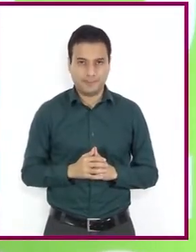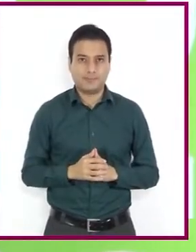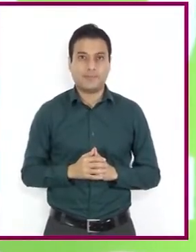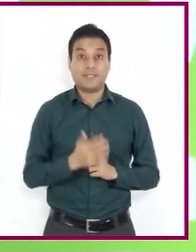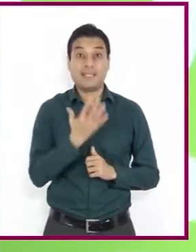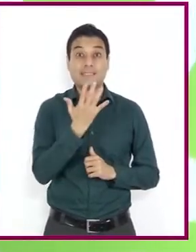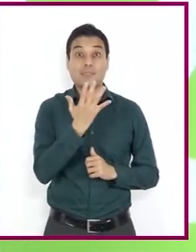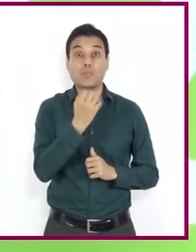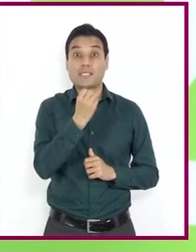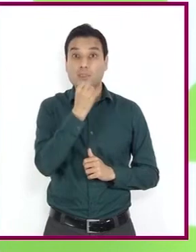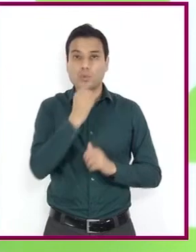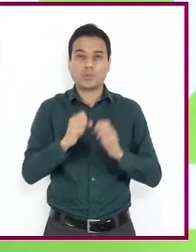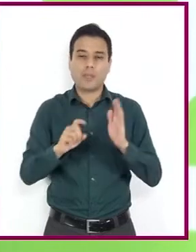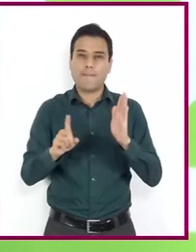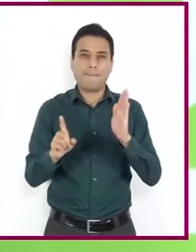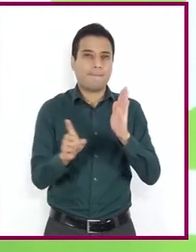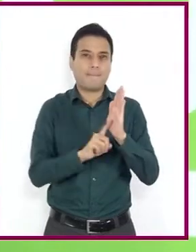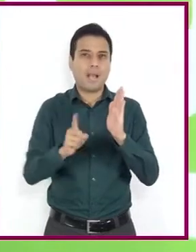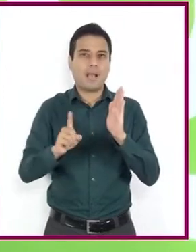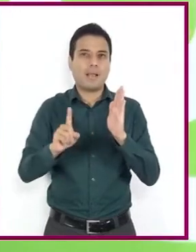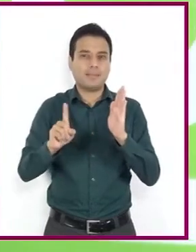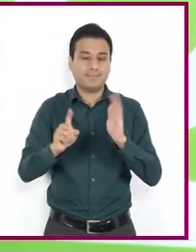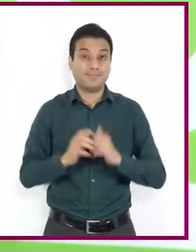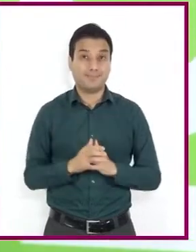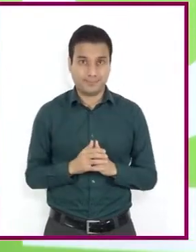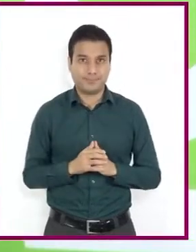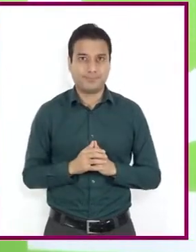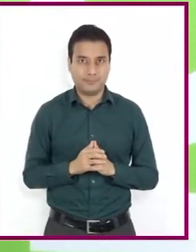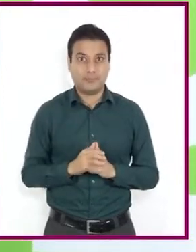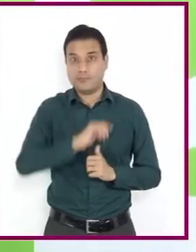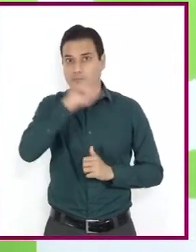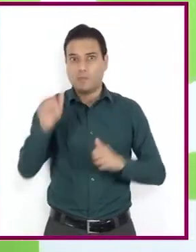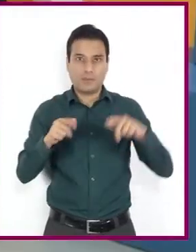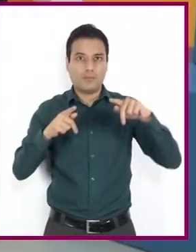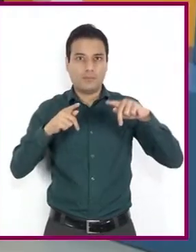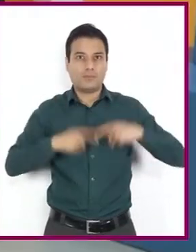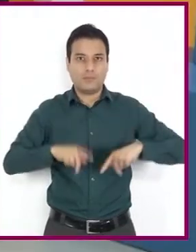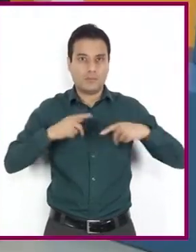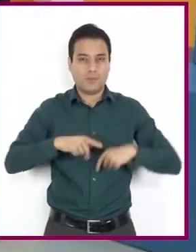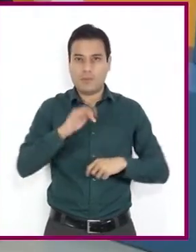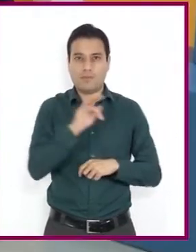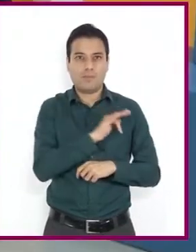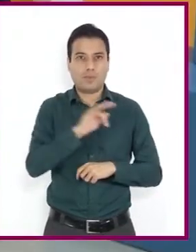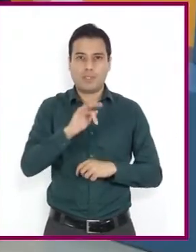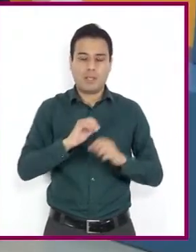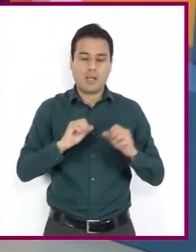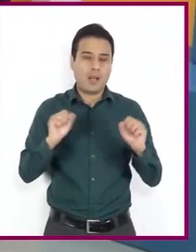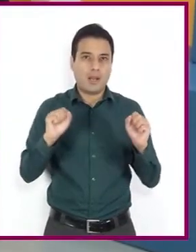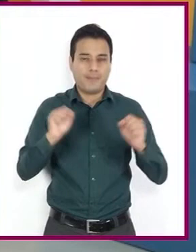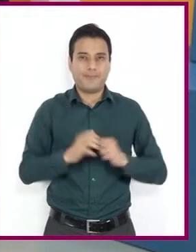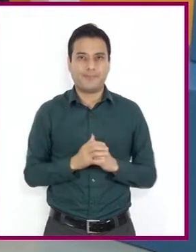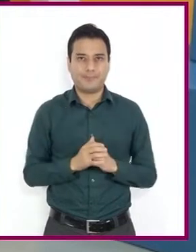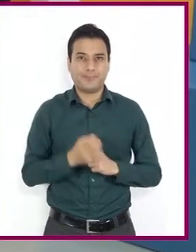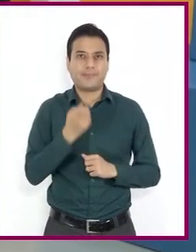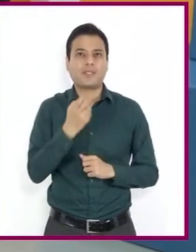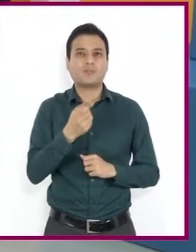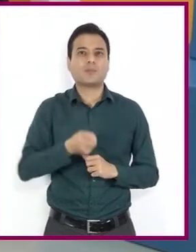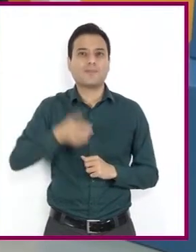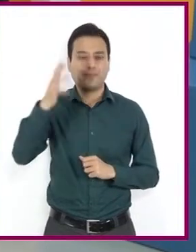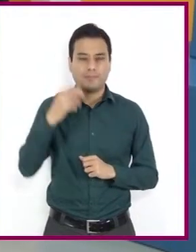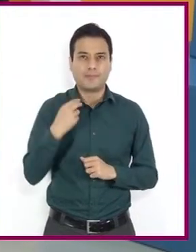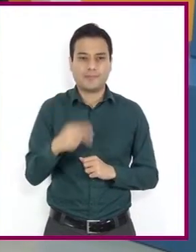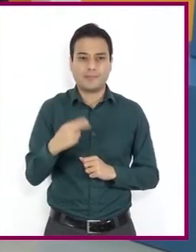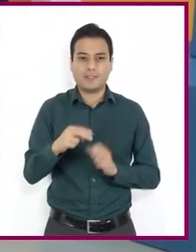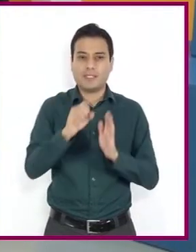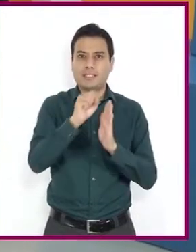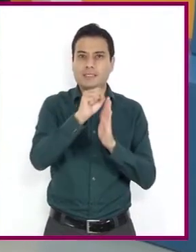50 segundos antes que las ondas del movimiento telúrico lleguen a la Ciudad de México. A este mecanismo el actual gobierno le llamó Sistema